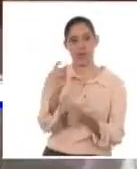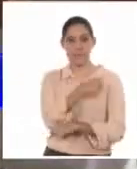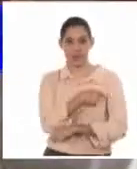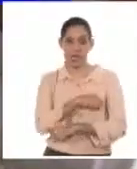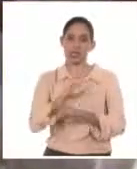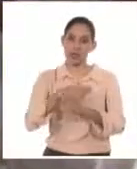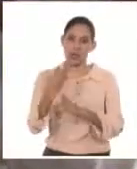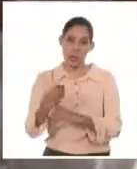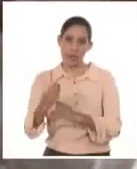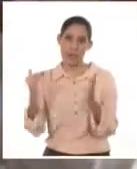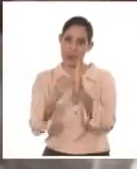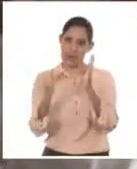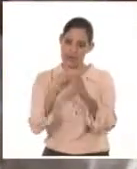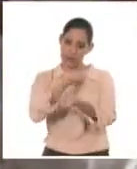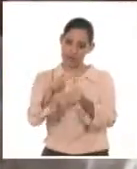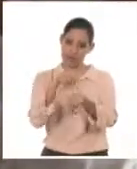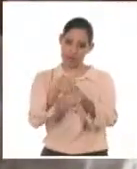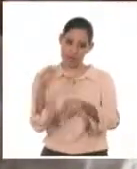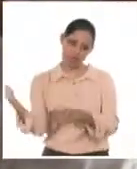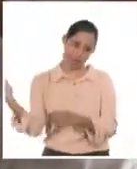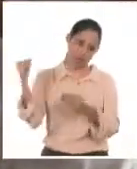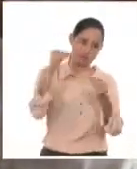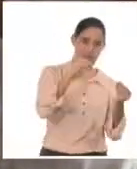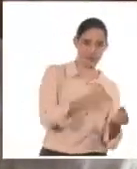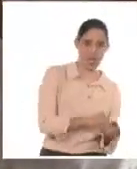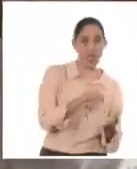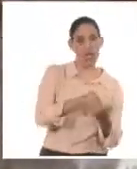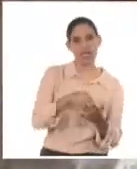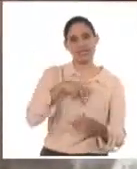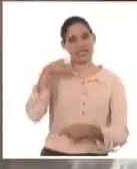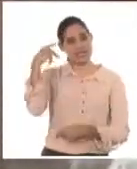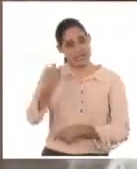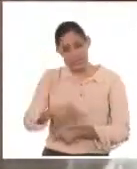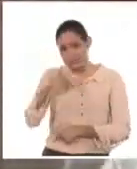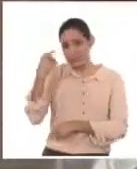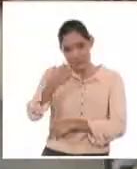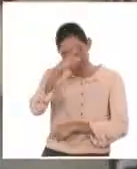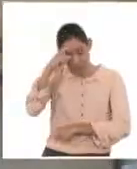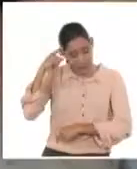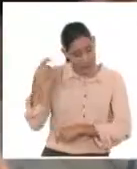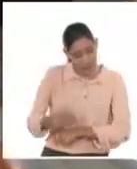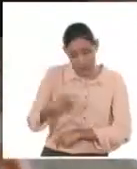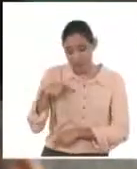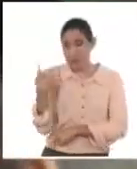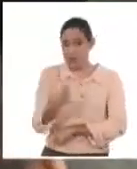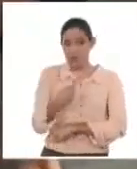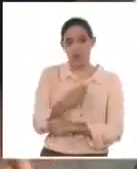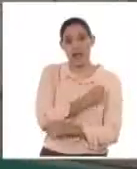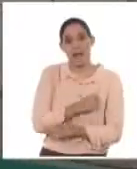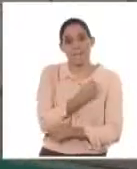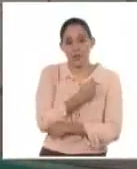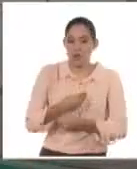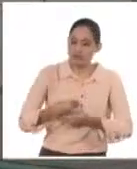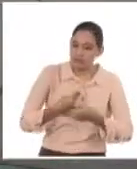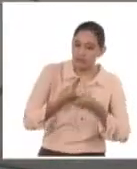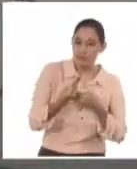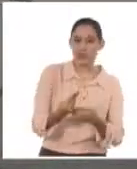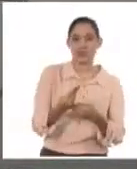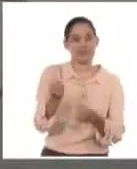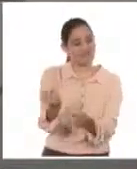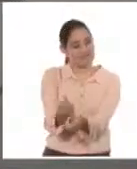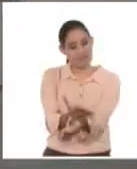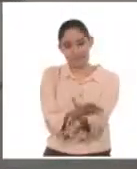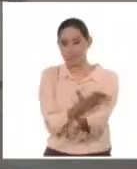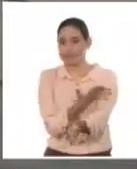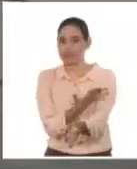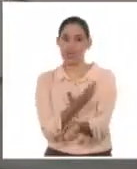tarde. Una labor muy ardua, porque tenemos que nosotros darle todo el amor y el cariño que hoy ellos no tienen. ¿Se emociona usted? Ah, mucho, cuando